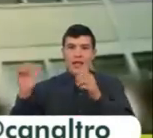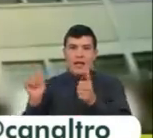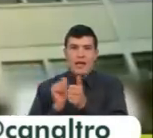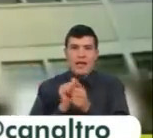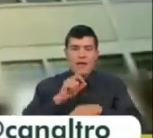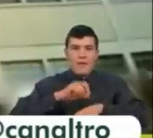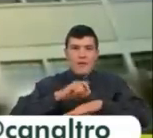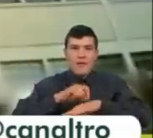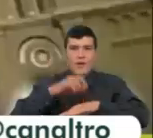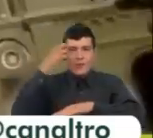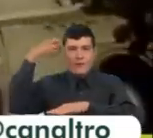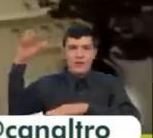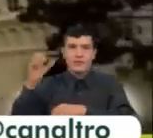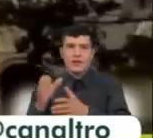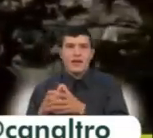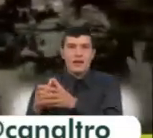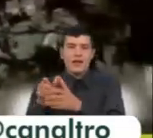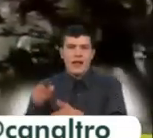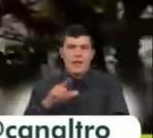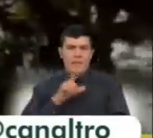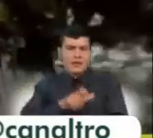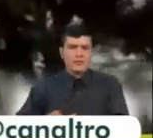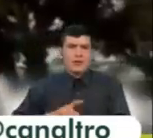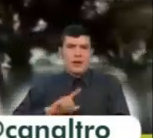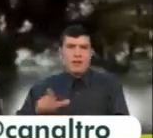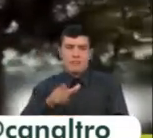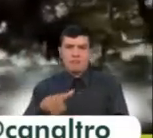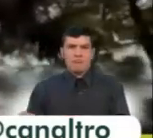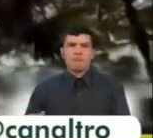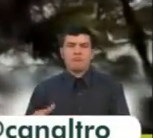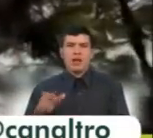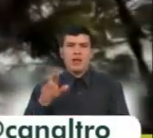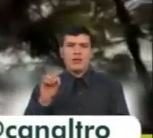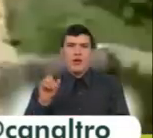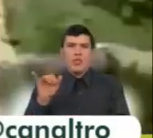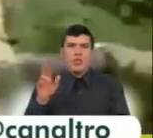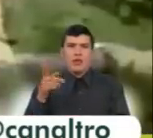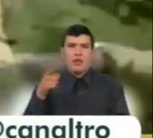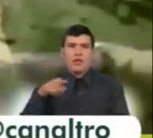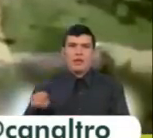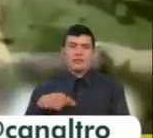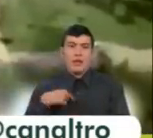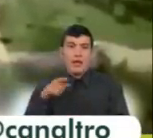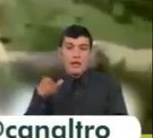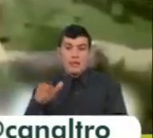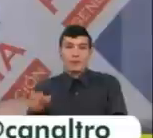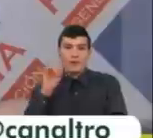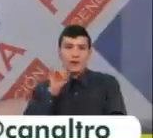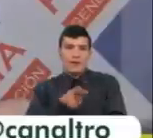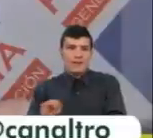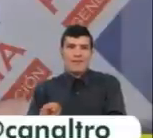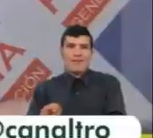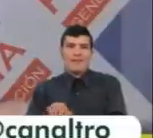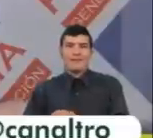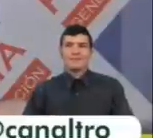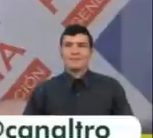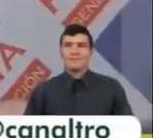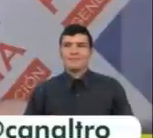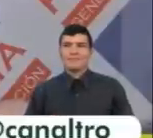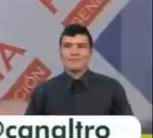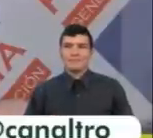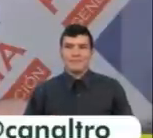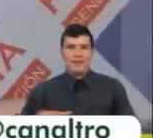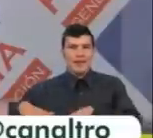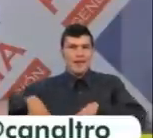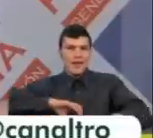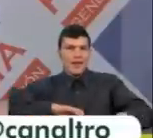profesionales asociados gente líder de los cuales Rodríguez avellaneda era el supervisor la conducta se reviste